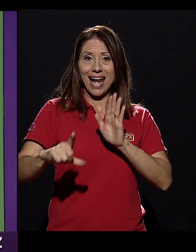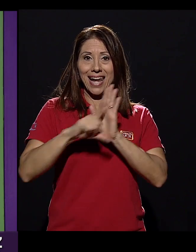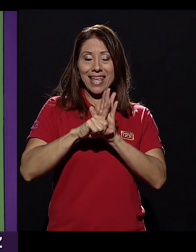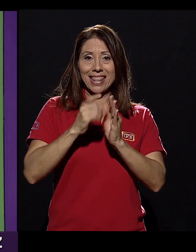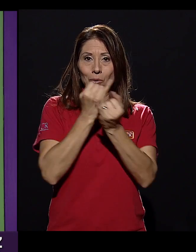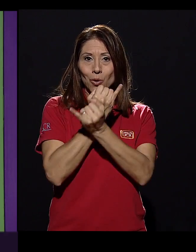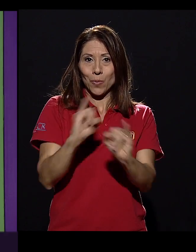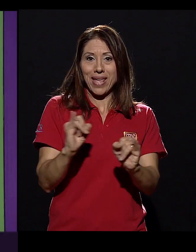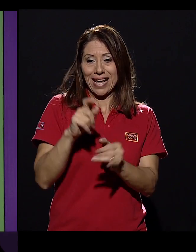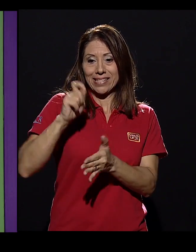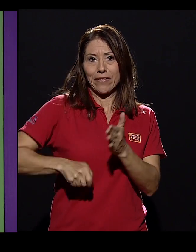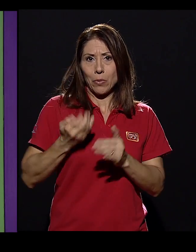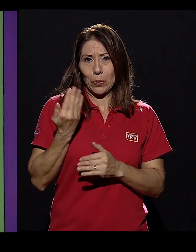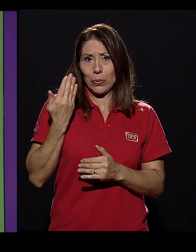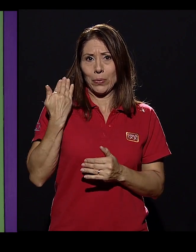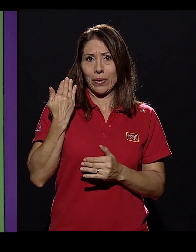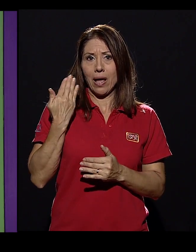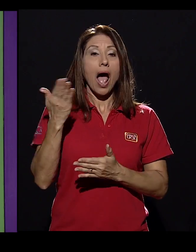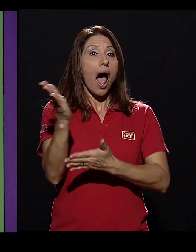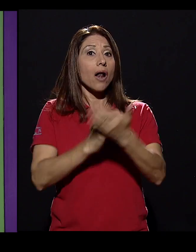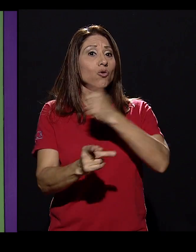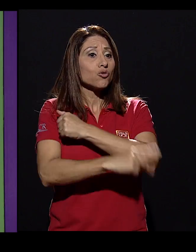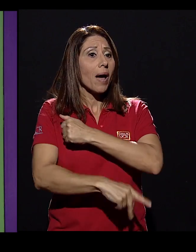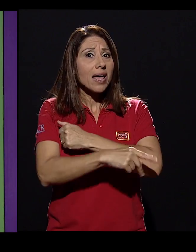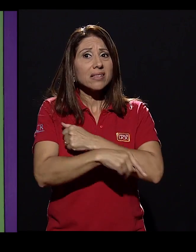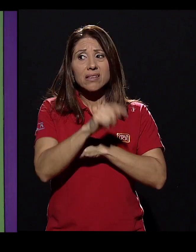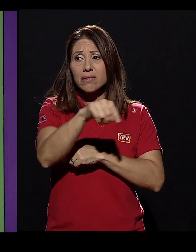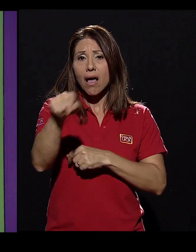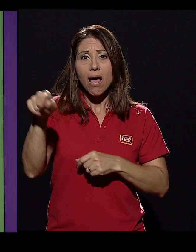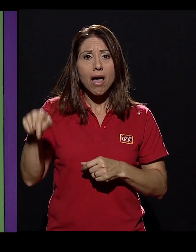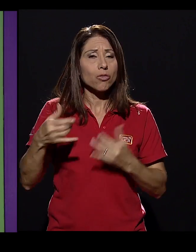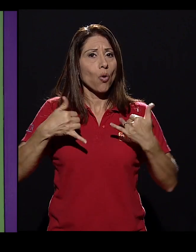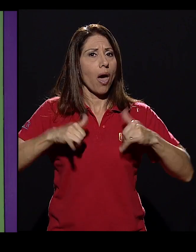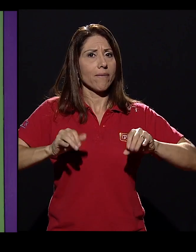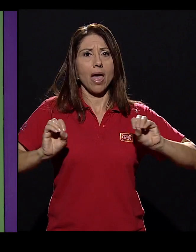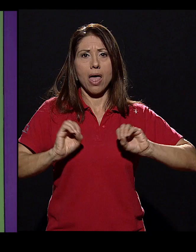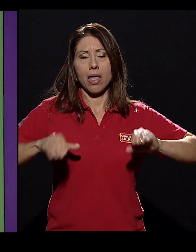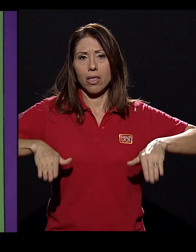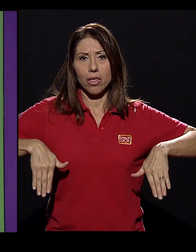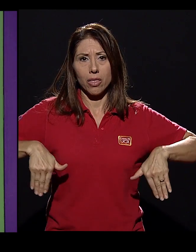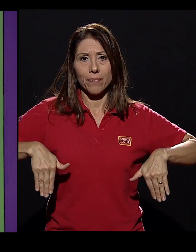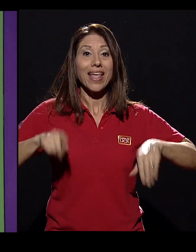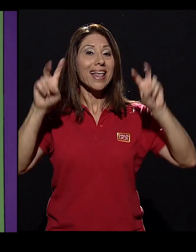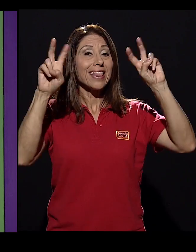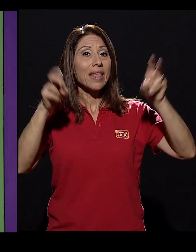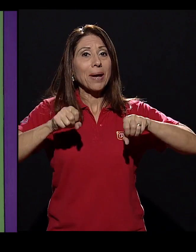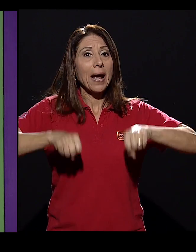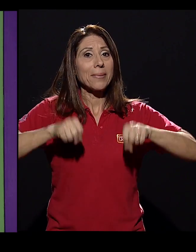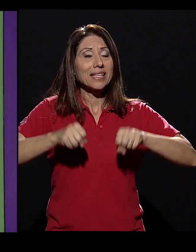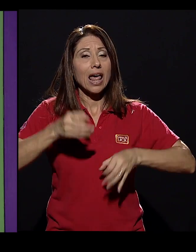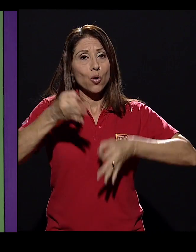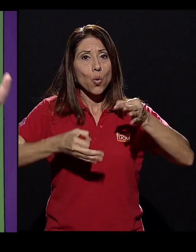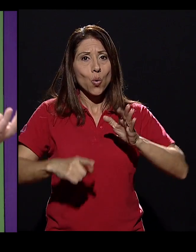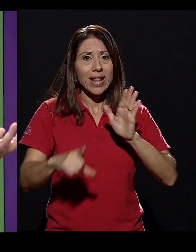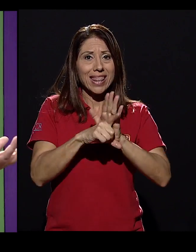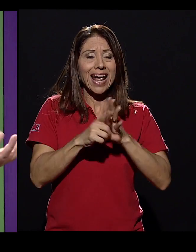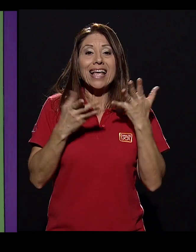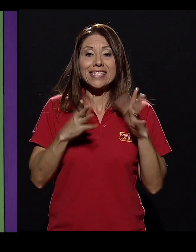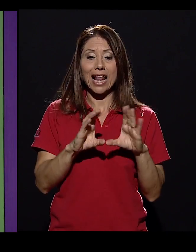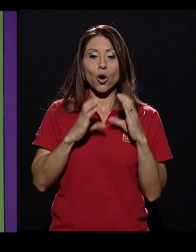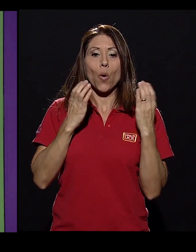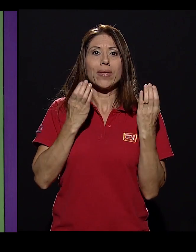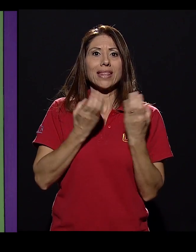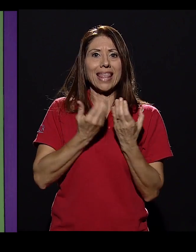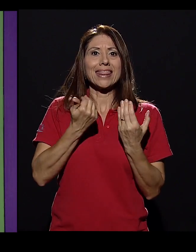estos. Hay países que no han encontrado cómo hacerlo. Entonces, sobre el tema de capacidad jurídica, existe una resolución general del comité